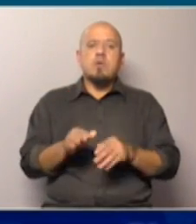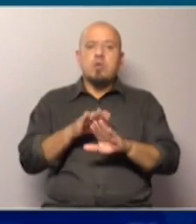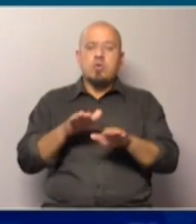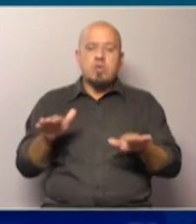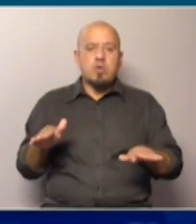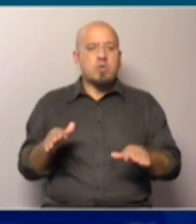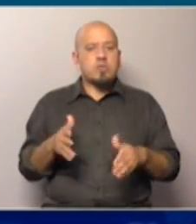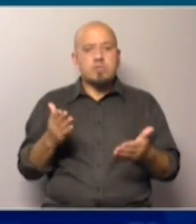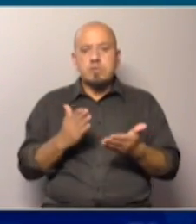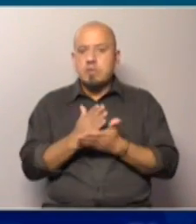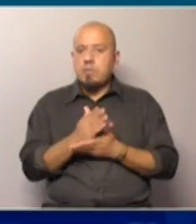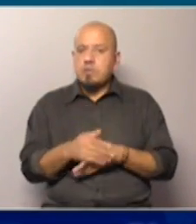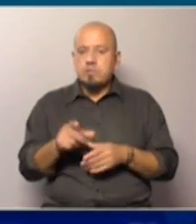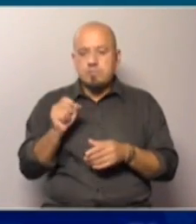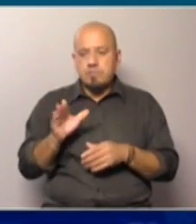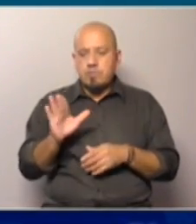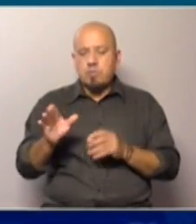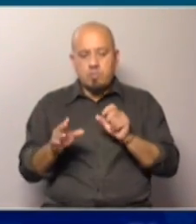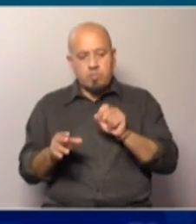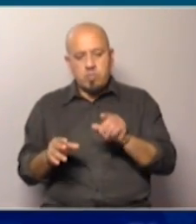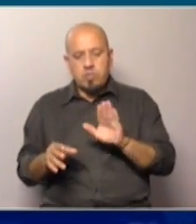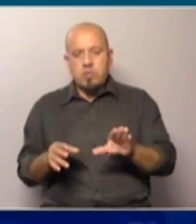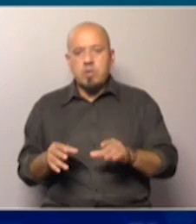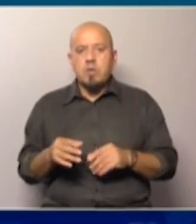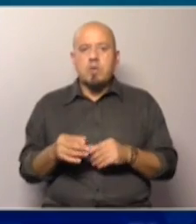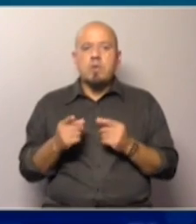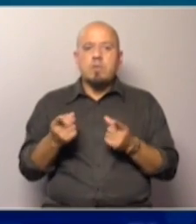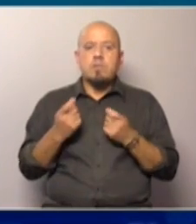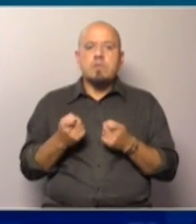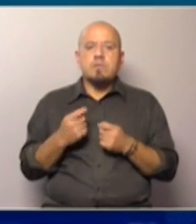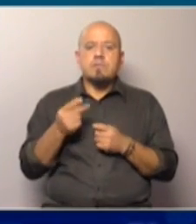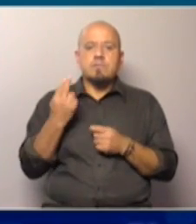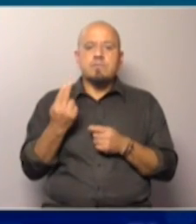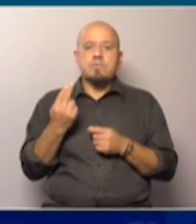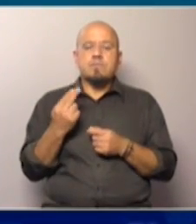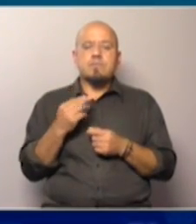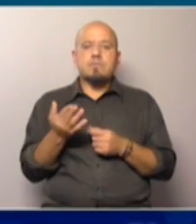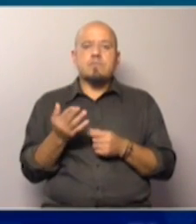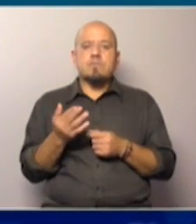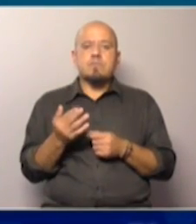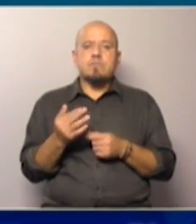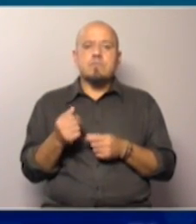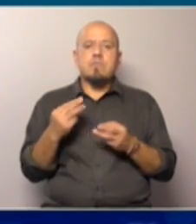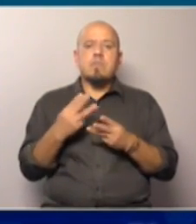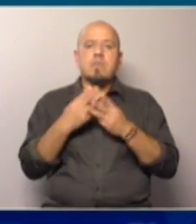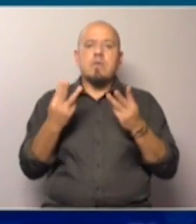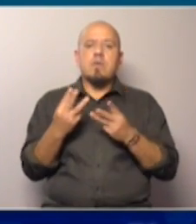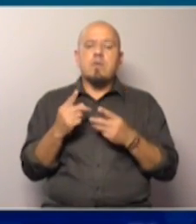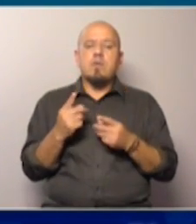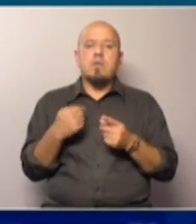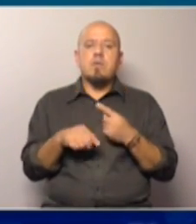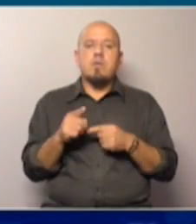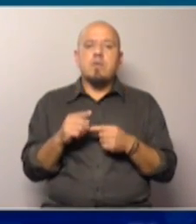siempre son un caso muy específico porque además requieren autorización de un tercero, que son en general tus padres,